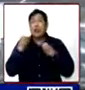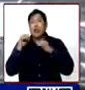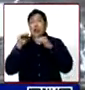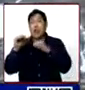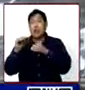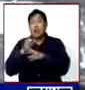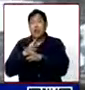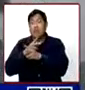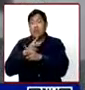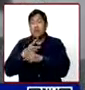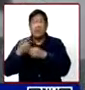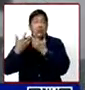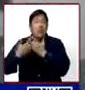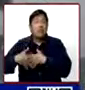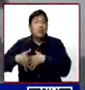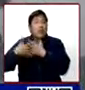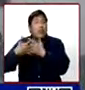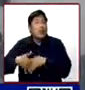de seguridad industrial.